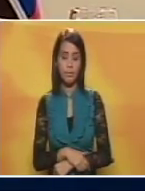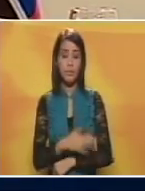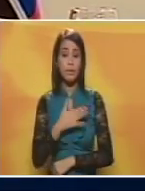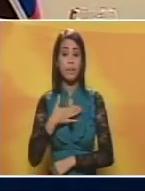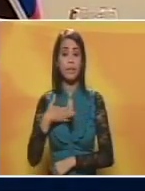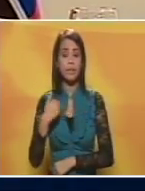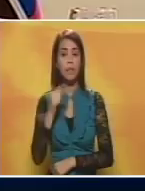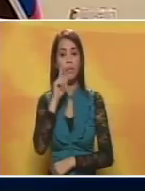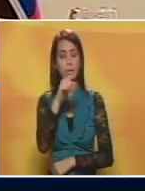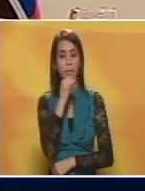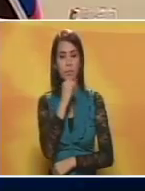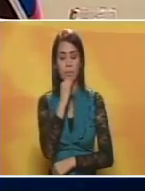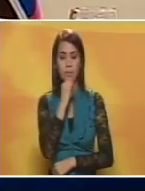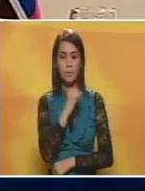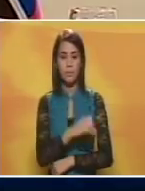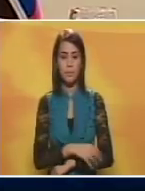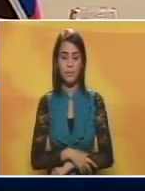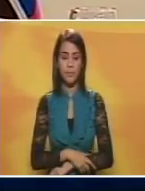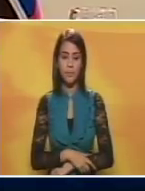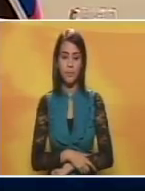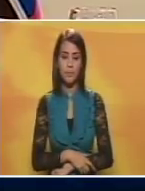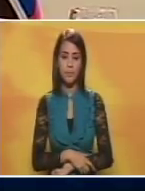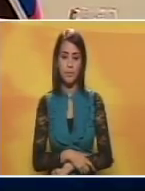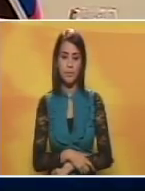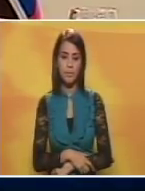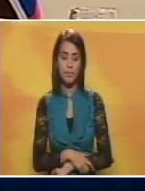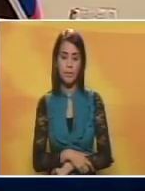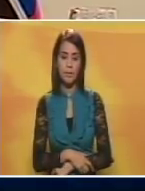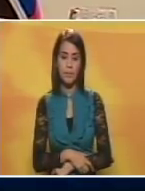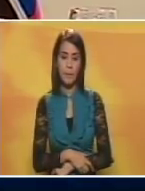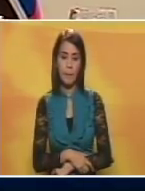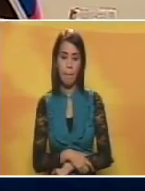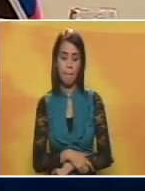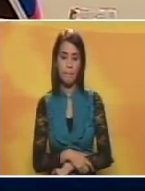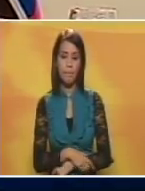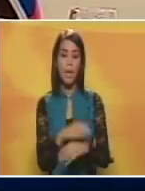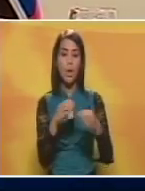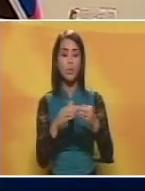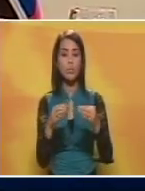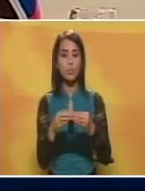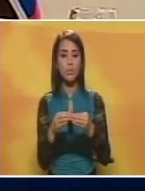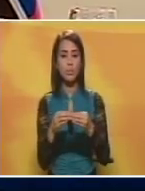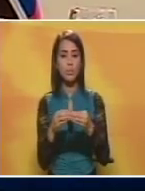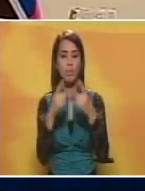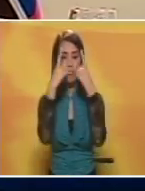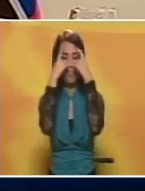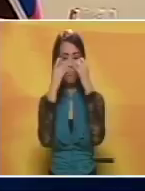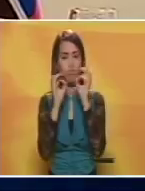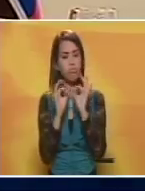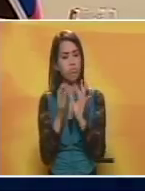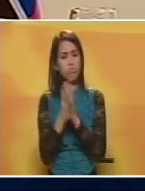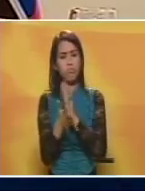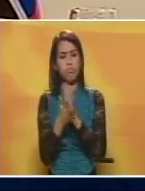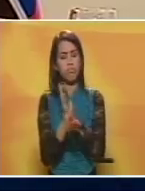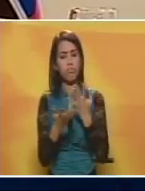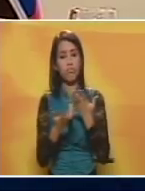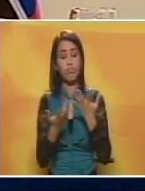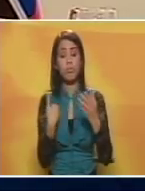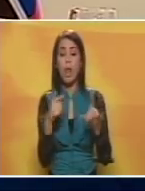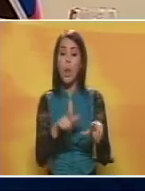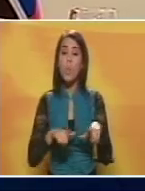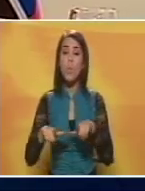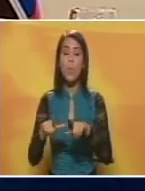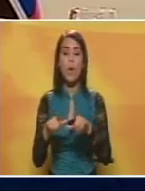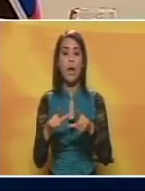Quiero también informar que la comisión de alto nivel ha venido desde su instalación,